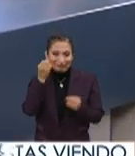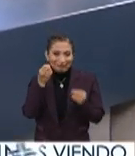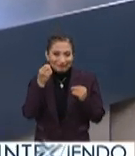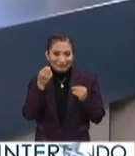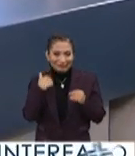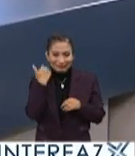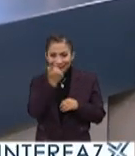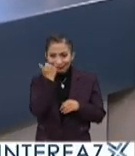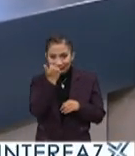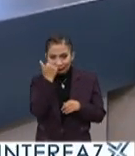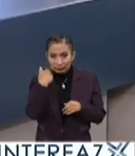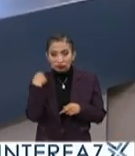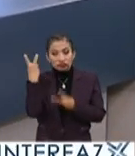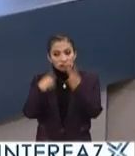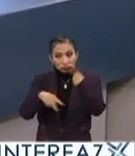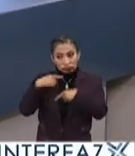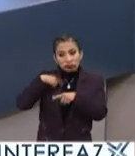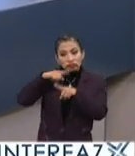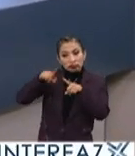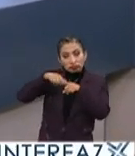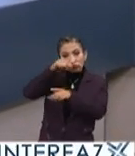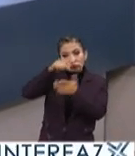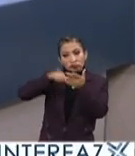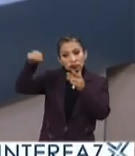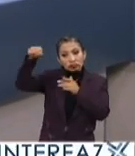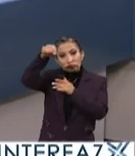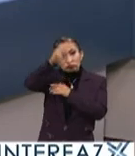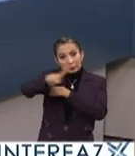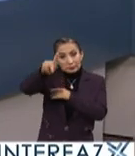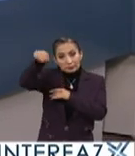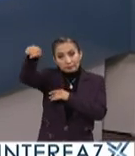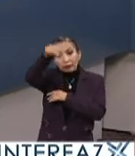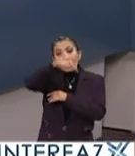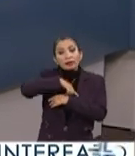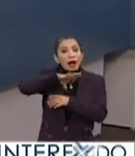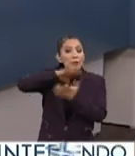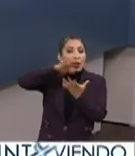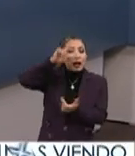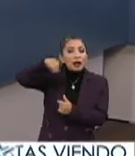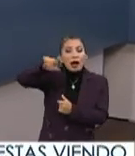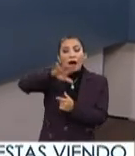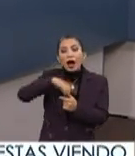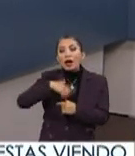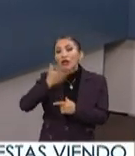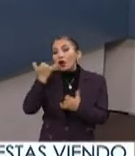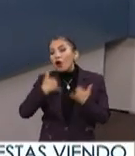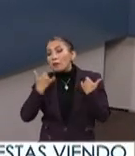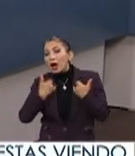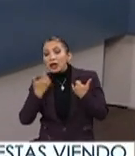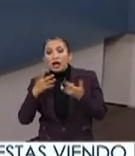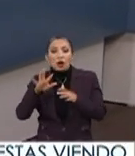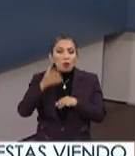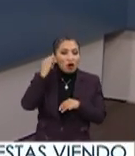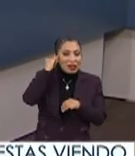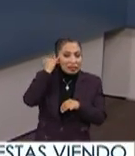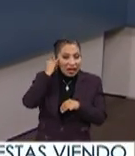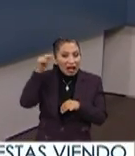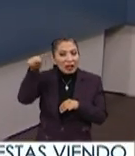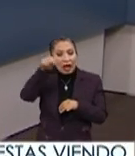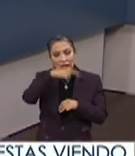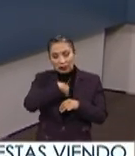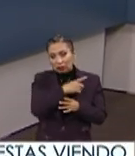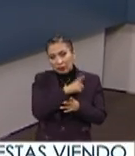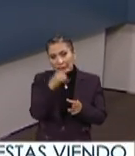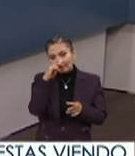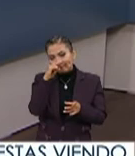de nuestros estudiantes vienen de las zonas rurales. Sabemos que ahí es donde mayor concentración hay de jóvenes de condición indígena, y pues le